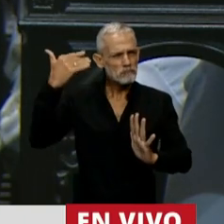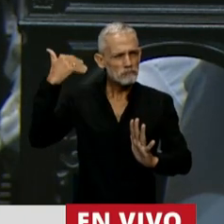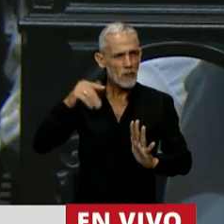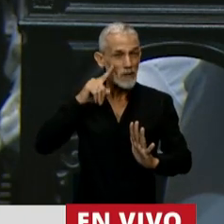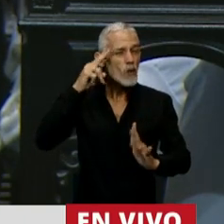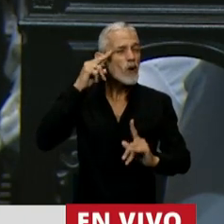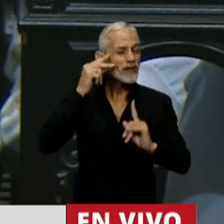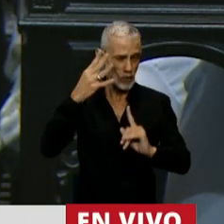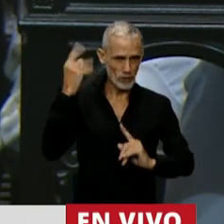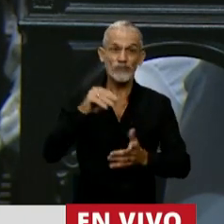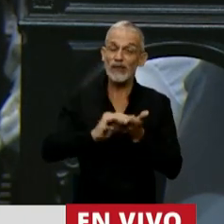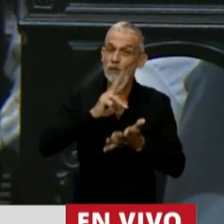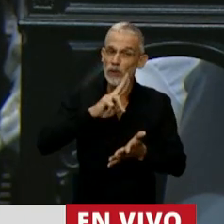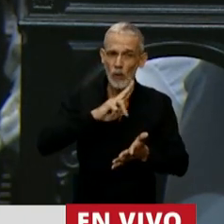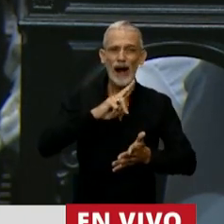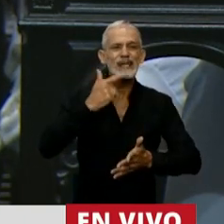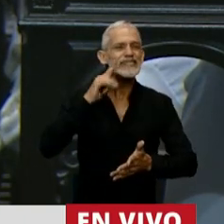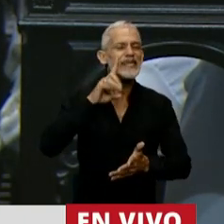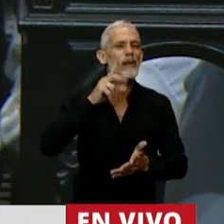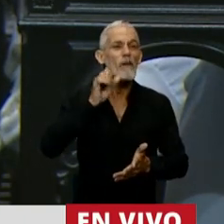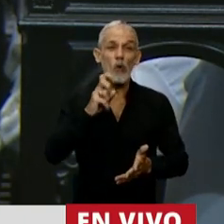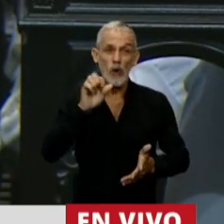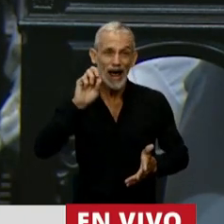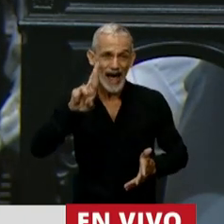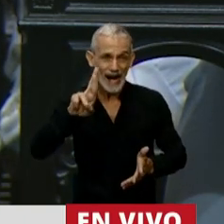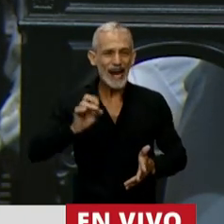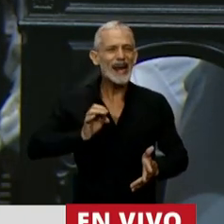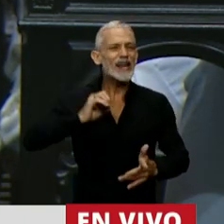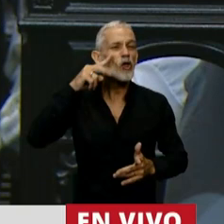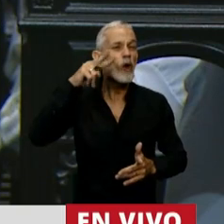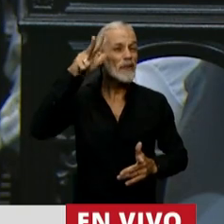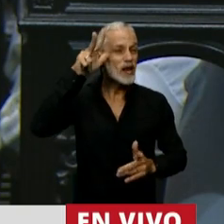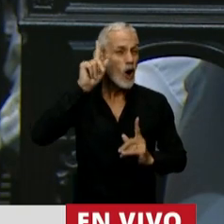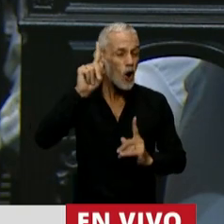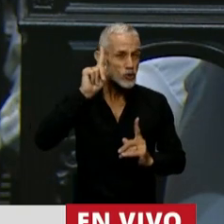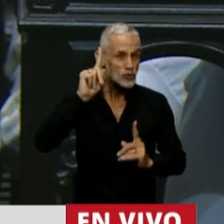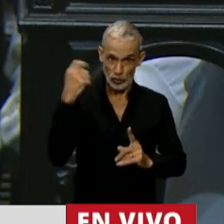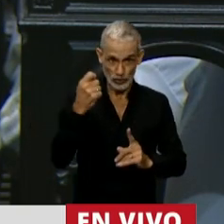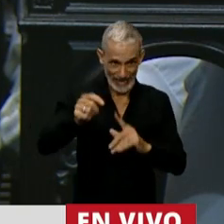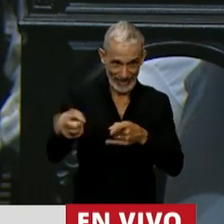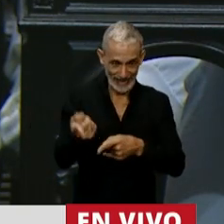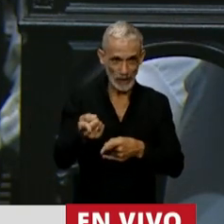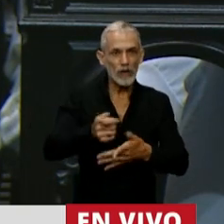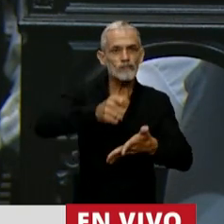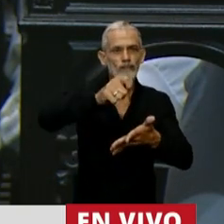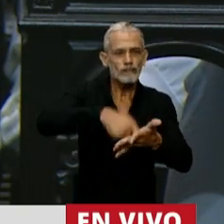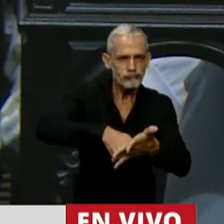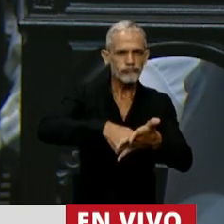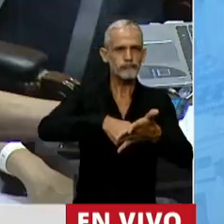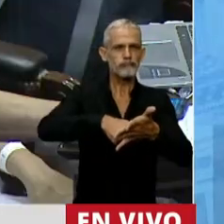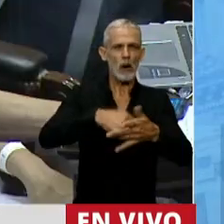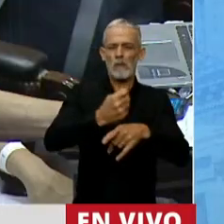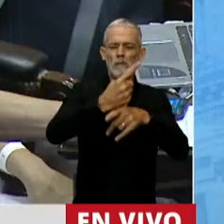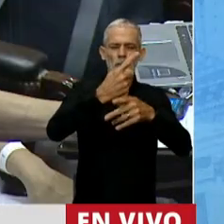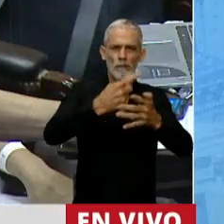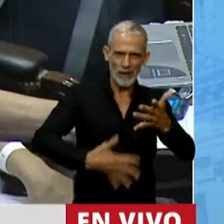fue una diputada socialista, Silvia Burger, quien en el año 2008 encabezó con su firma y